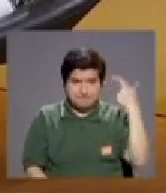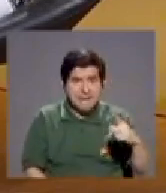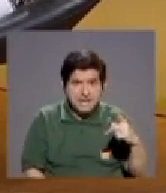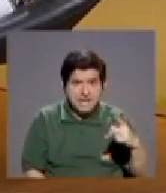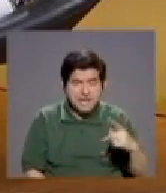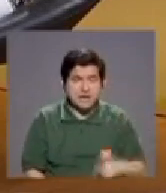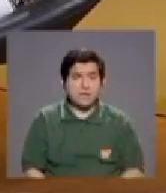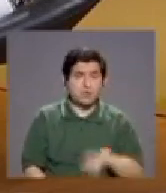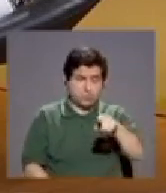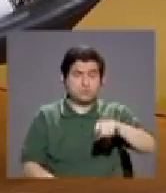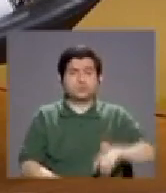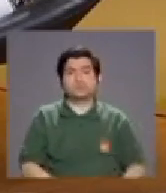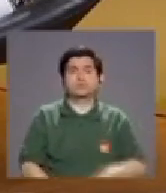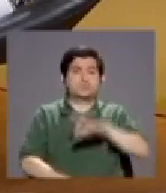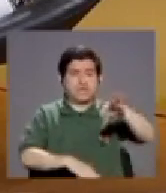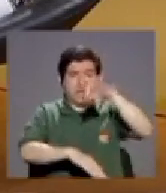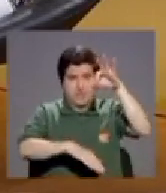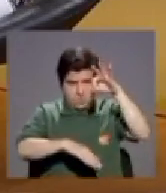de hacer un dengue